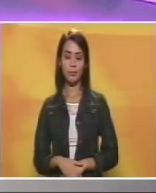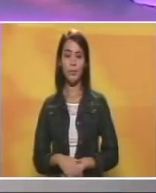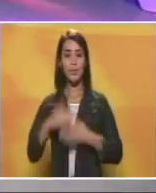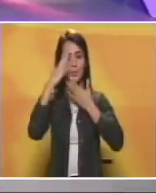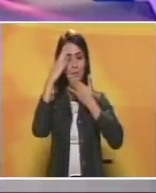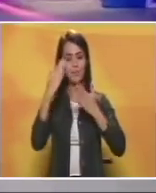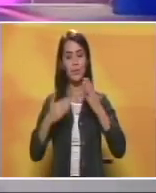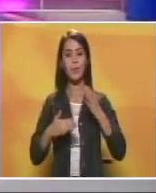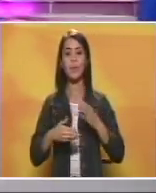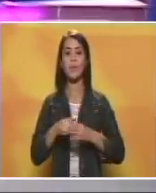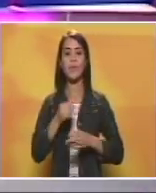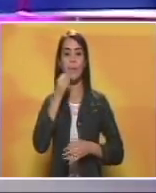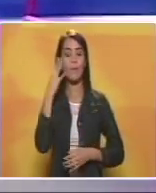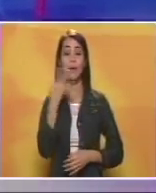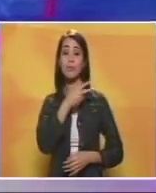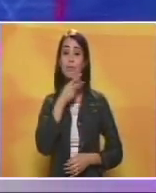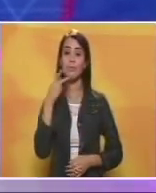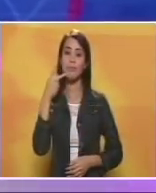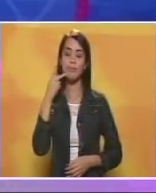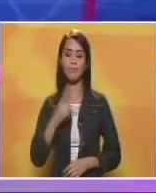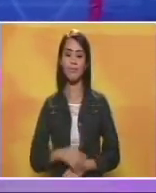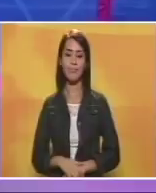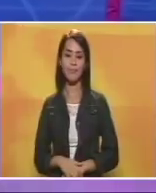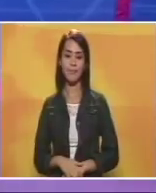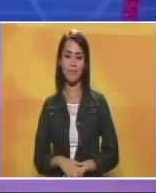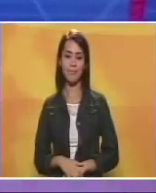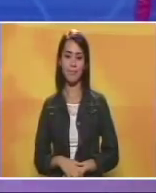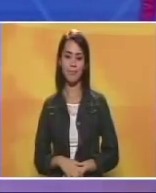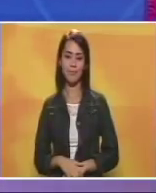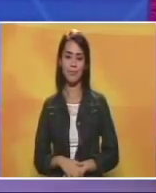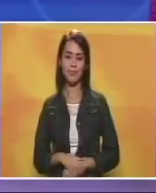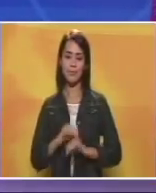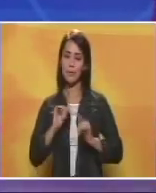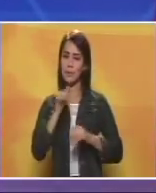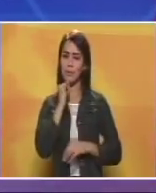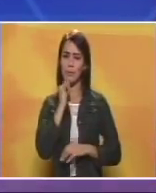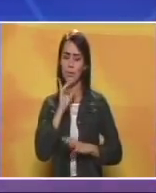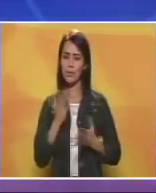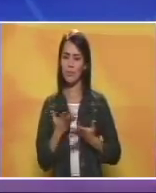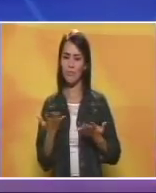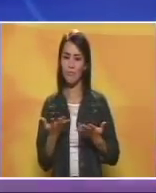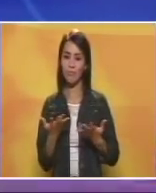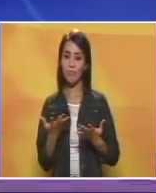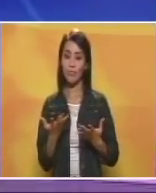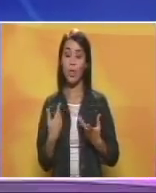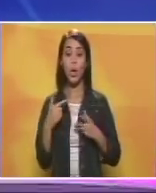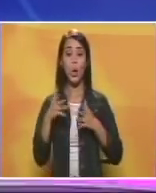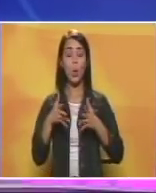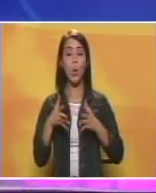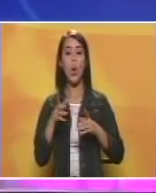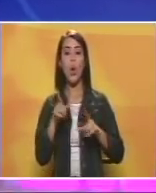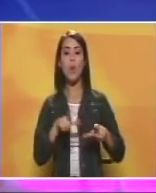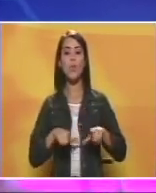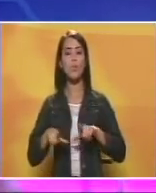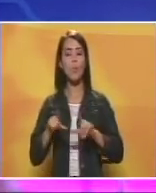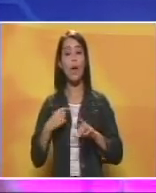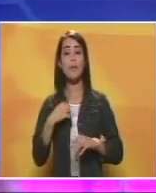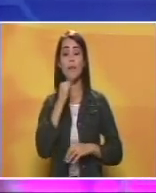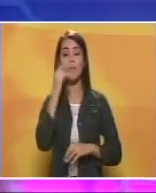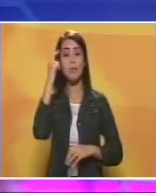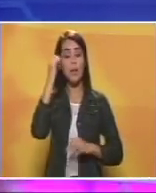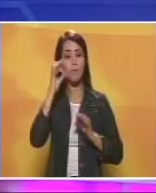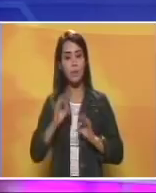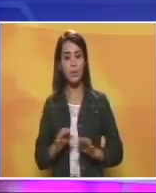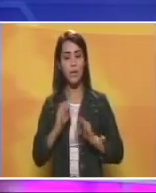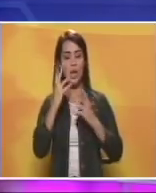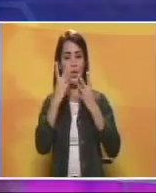Hola, ¿qué tal amigos? Soy Carelis Cuadros y esto es Estrenos y Estrellas. Iniciamos las noticias del mundo del espectáculo con la Academia de Hollywood, que ya anunció la fecha de la edición